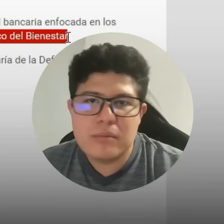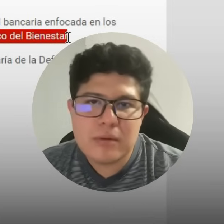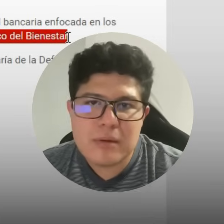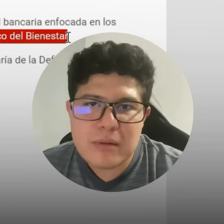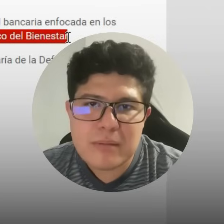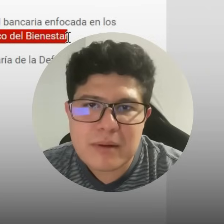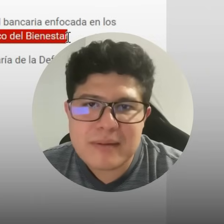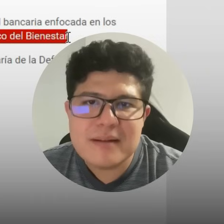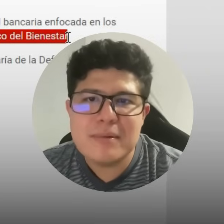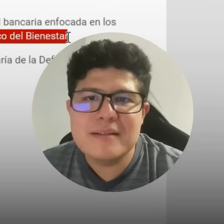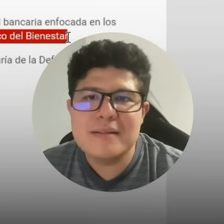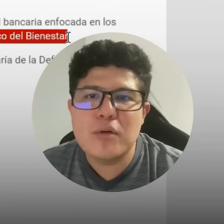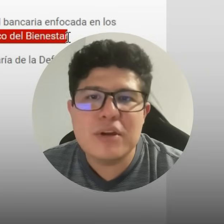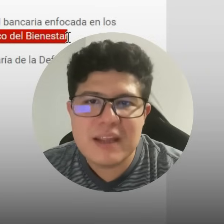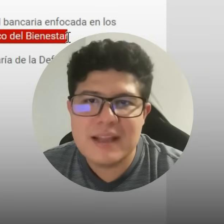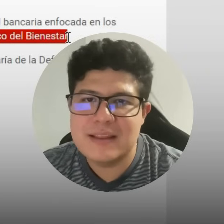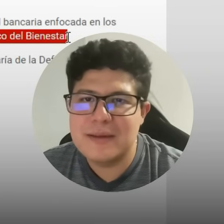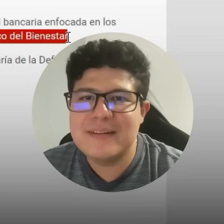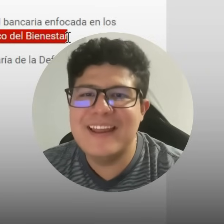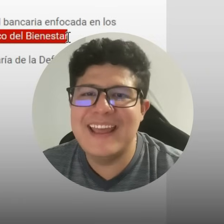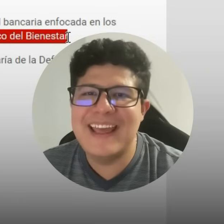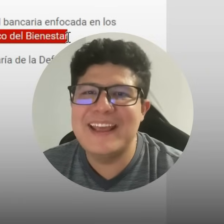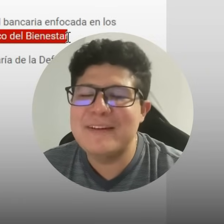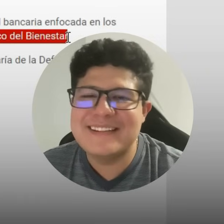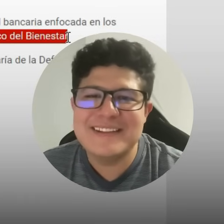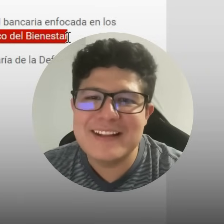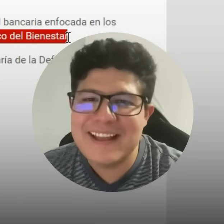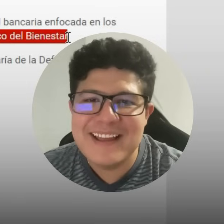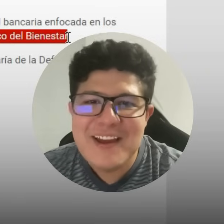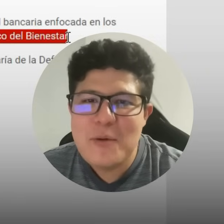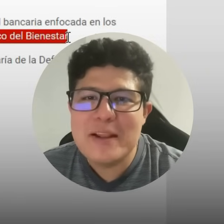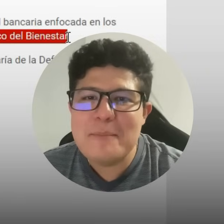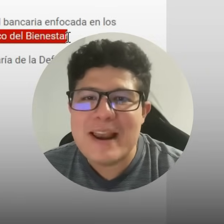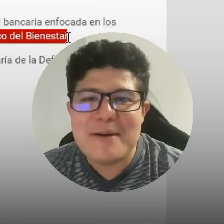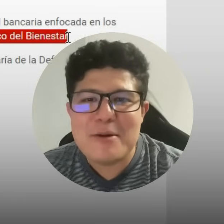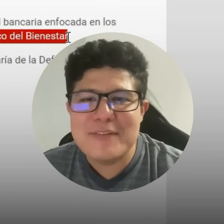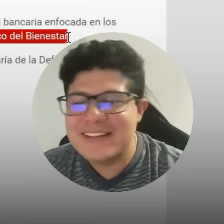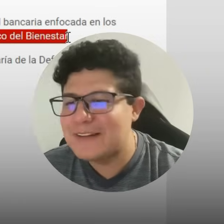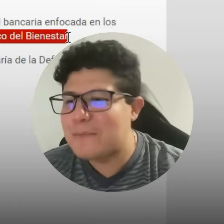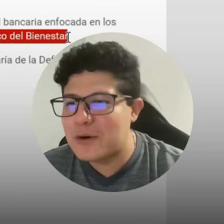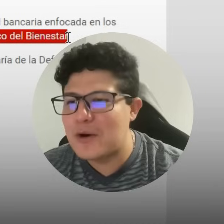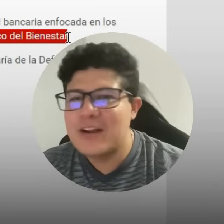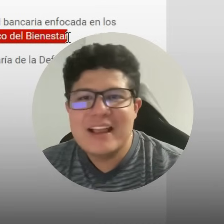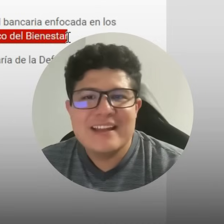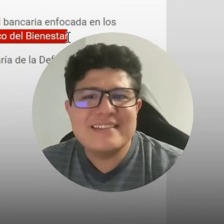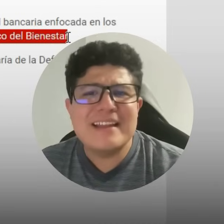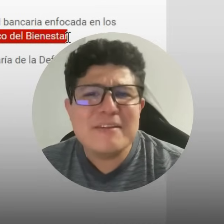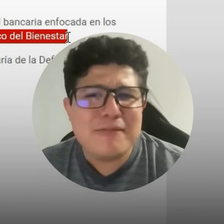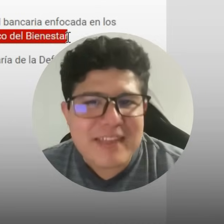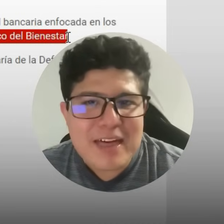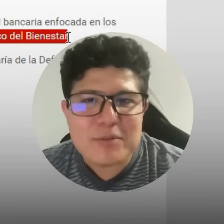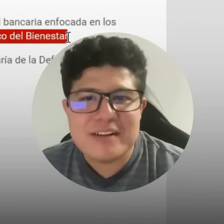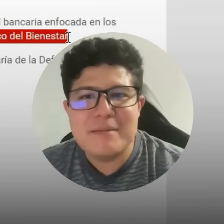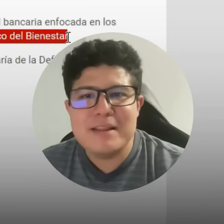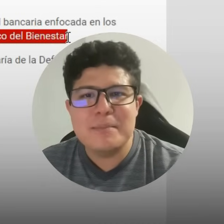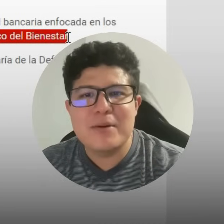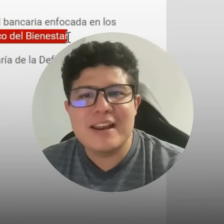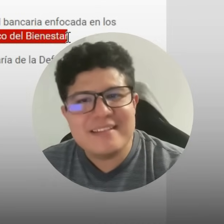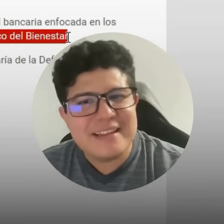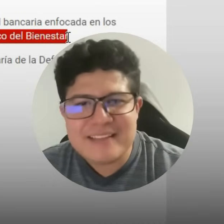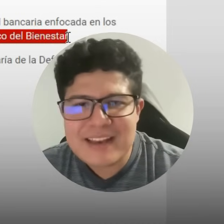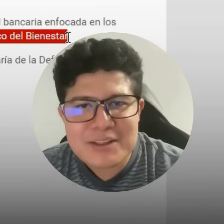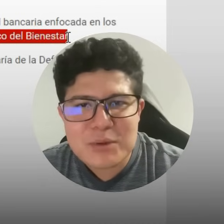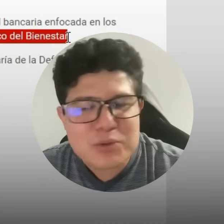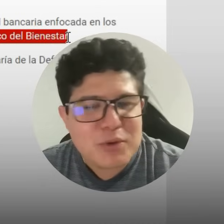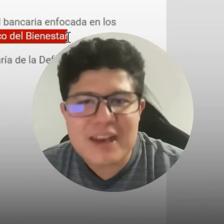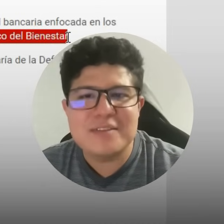haciendo iba a ser más corriente iba a ser iba a decir una una palabra ofensiva pero no están enfadados realmente porque